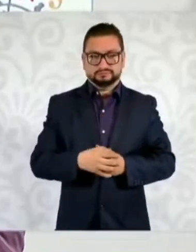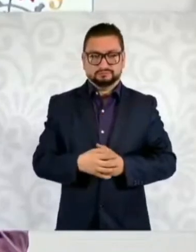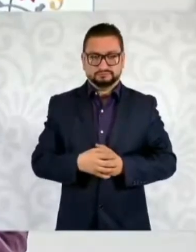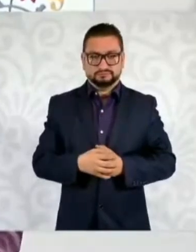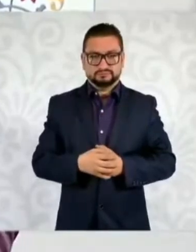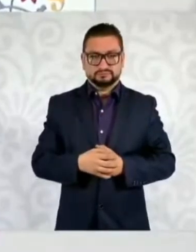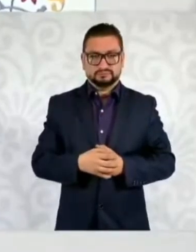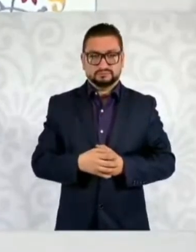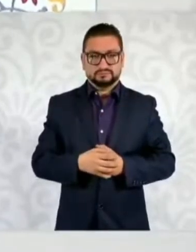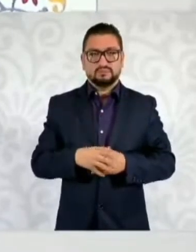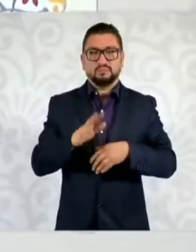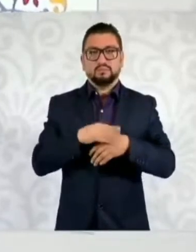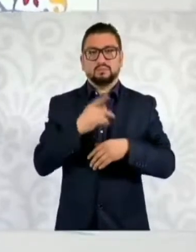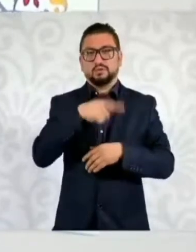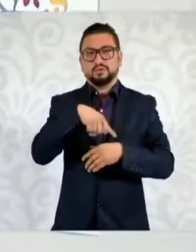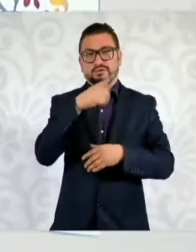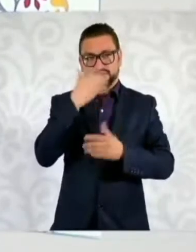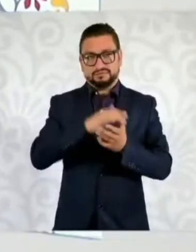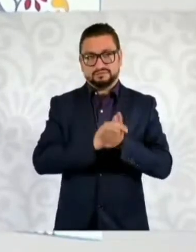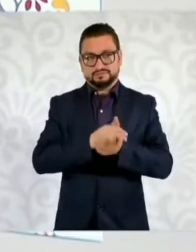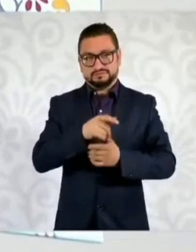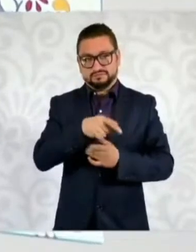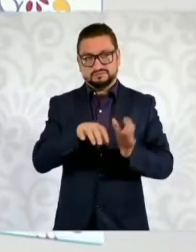Son las tómbolas.